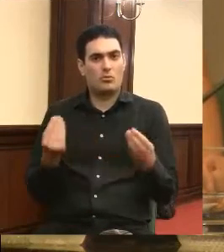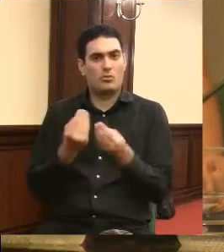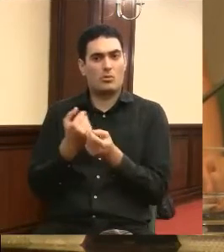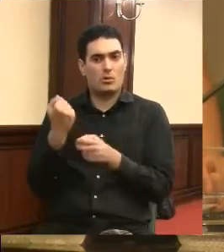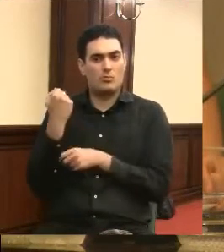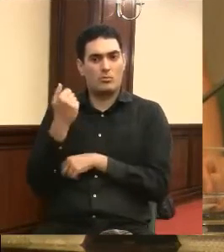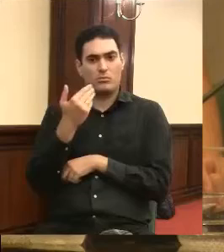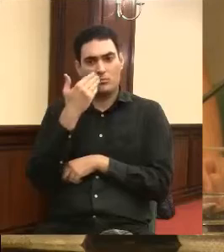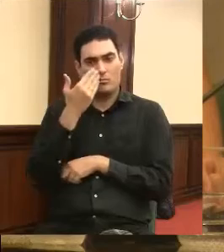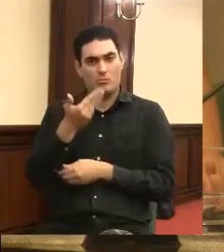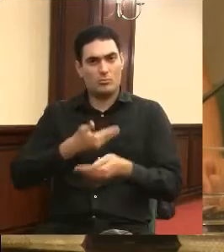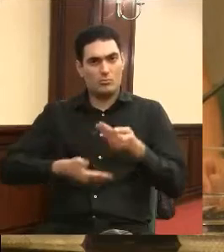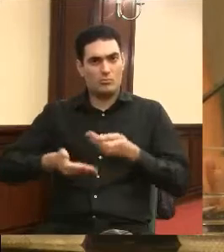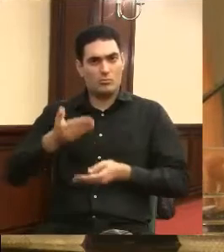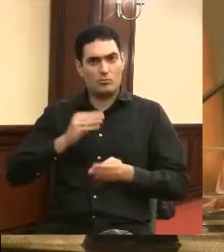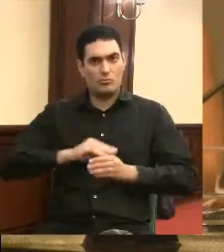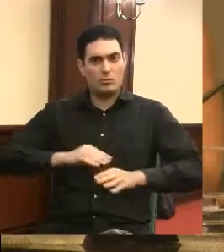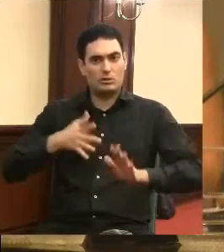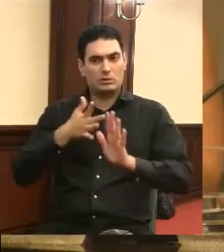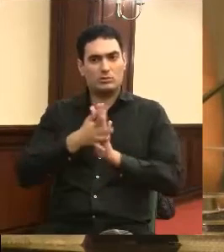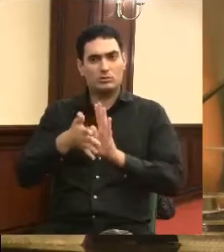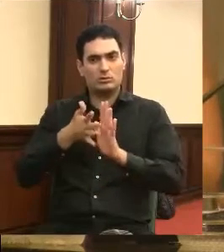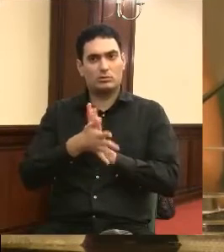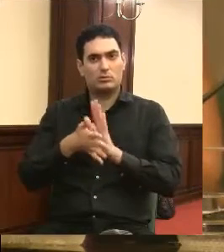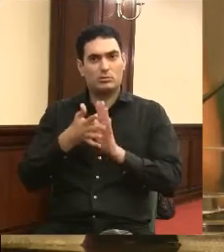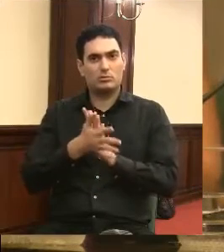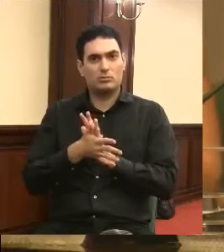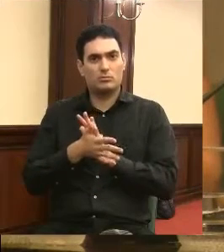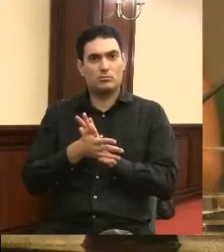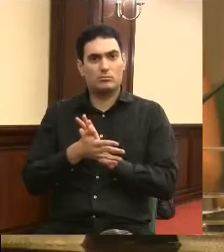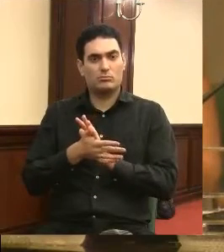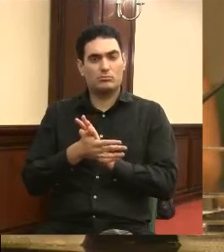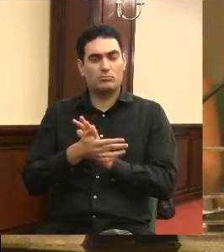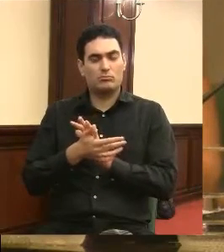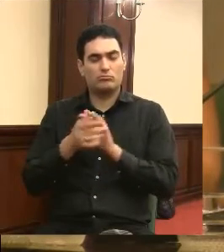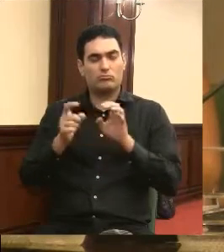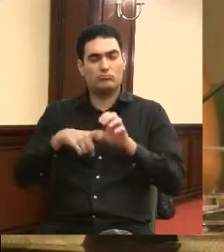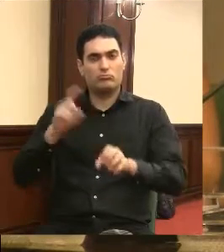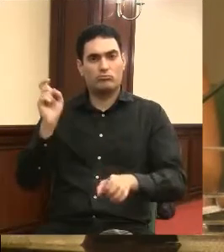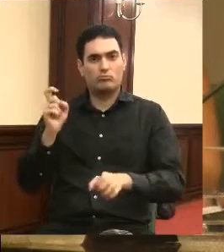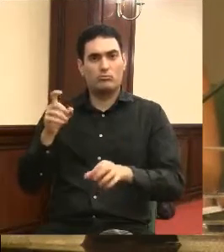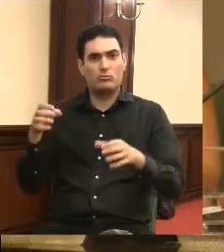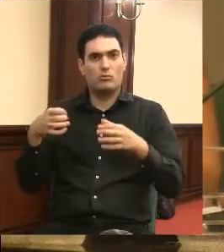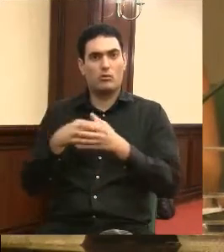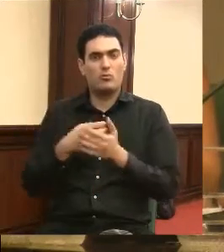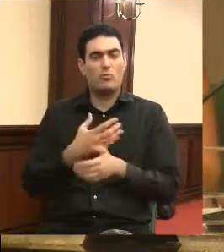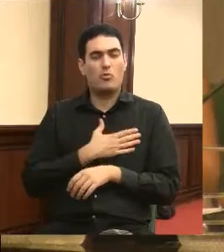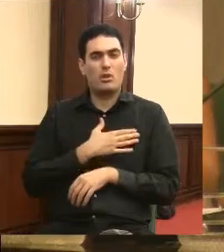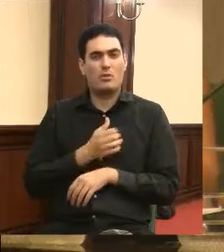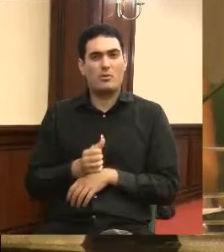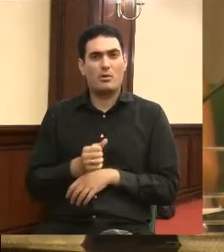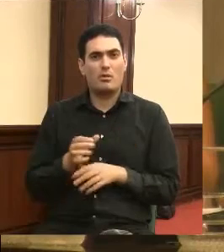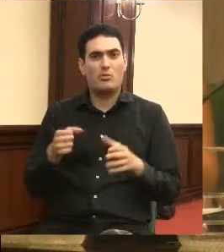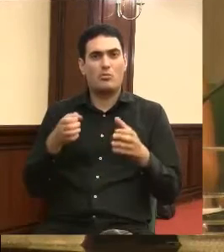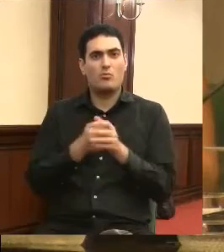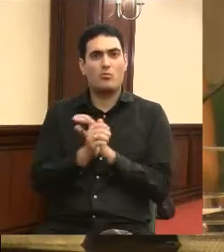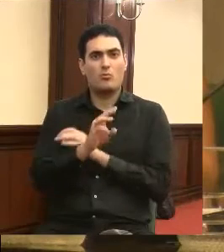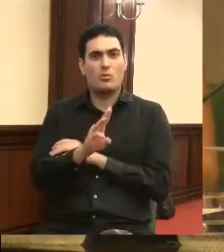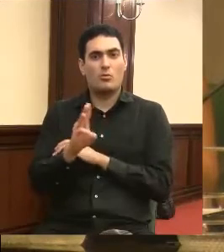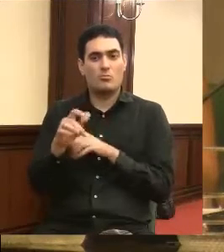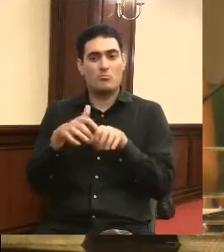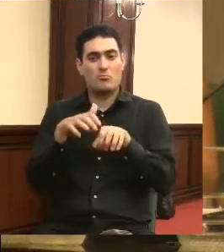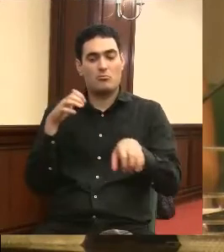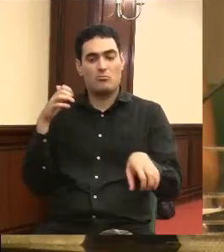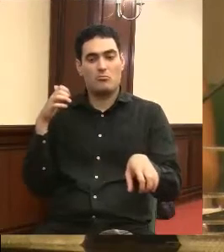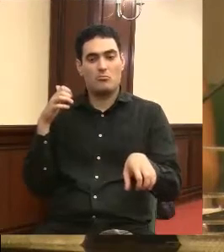con los trabajadores para manifestarles su apoyo y ofrecerles su colaboración y explicarles qué ha sido excluido de esta moción conjunta. Este